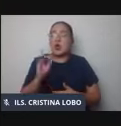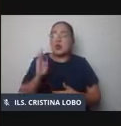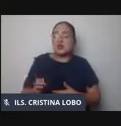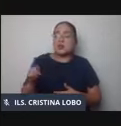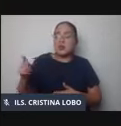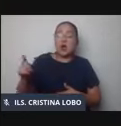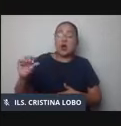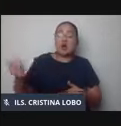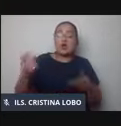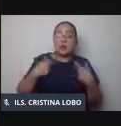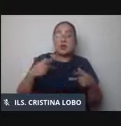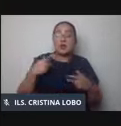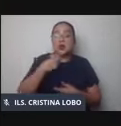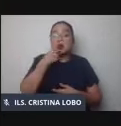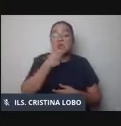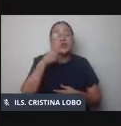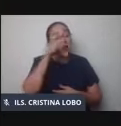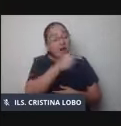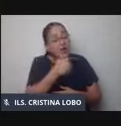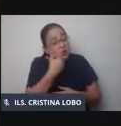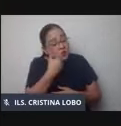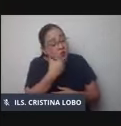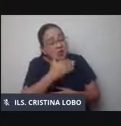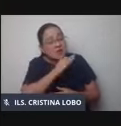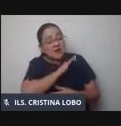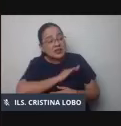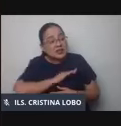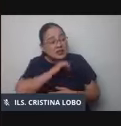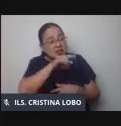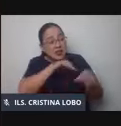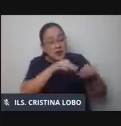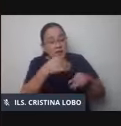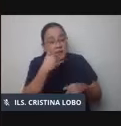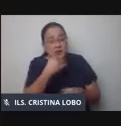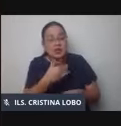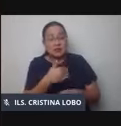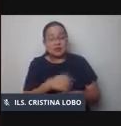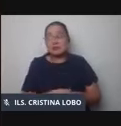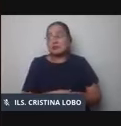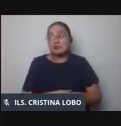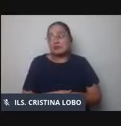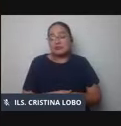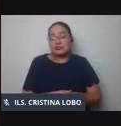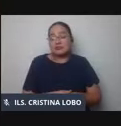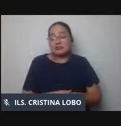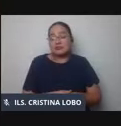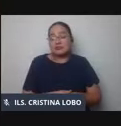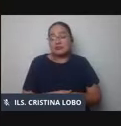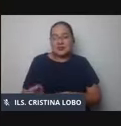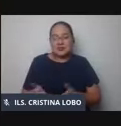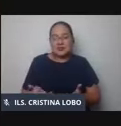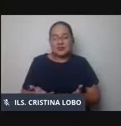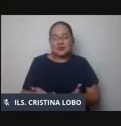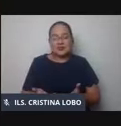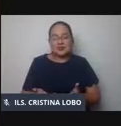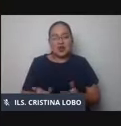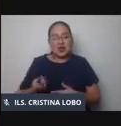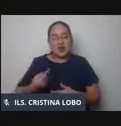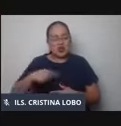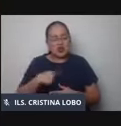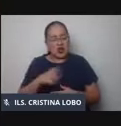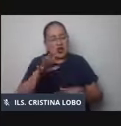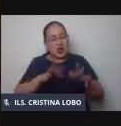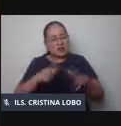críticas constructivas. Y por crítica constructiva no me refiero al juicio, porque ese no lo hacemos y de manera dolorosa y